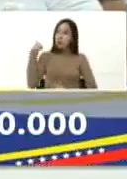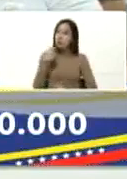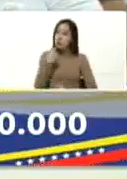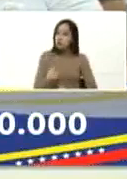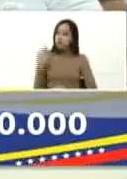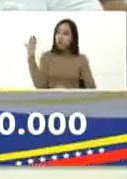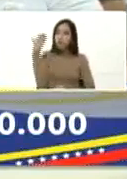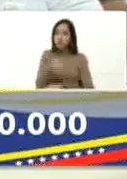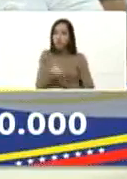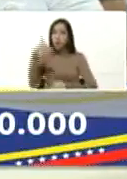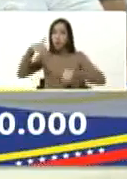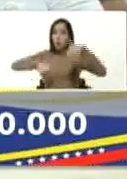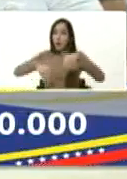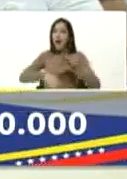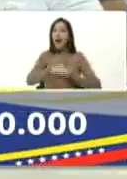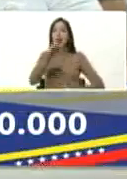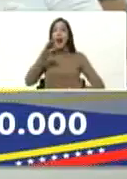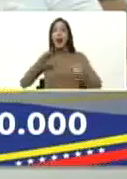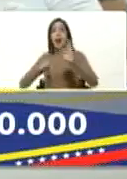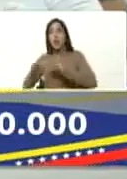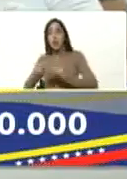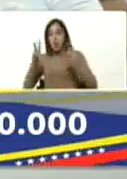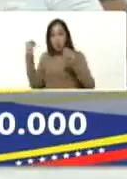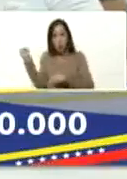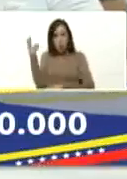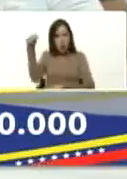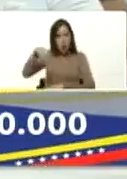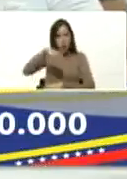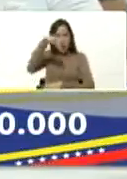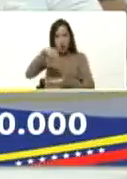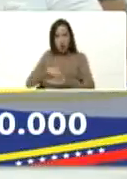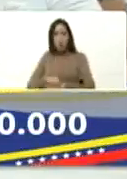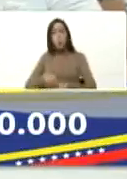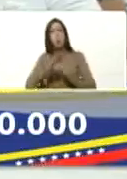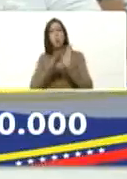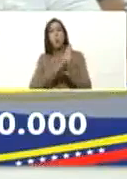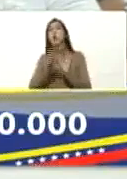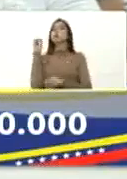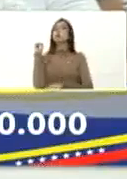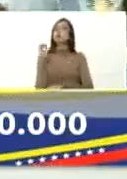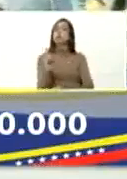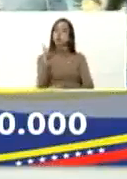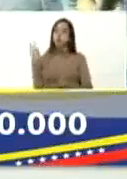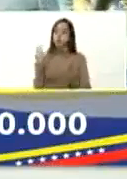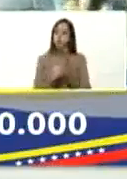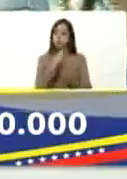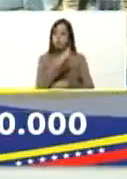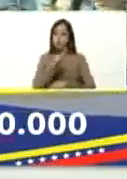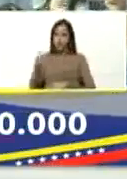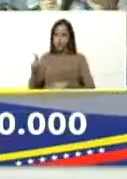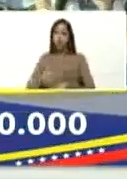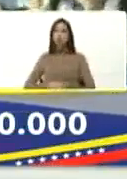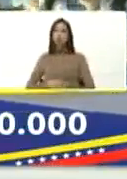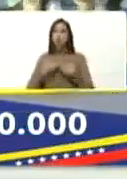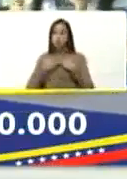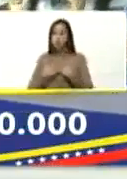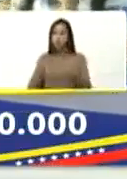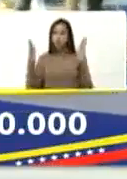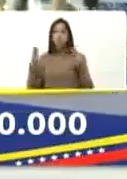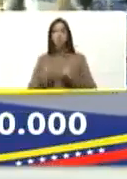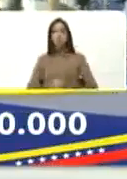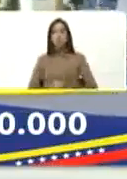votar, elijamos la nueva Asamblea Nacional como manda la Constitución, y el 2021 se abrirán las